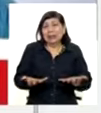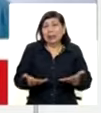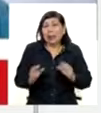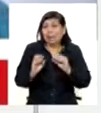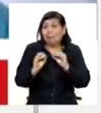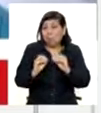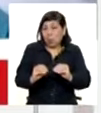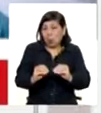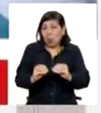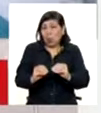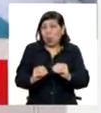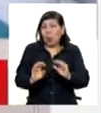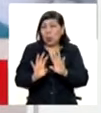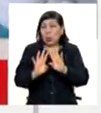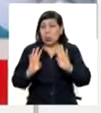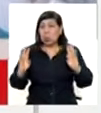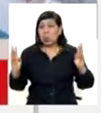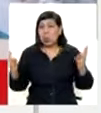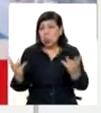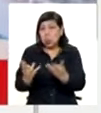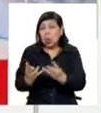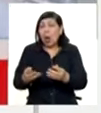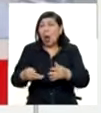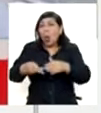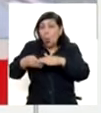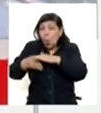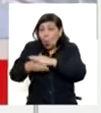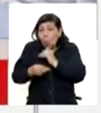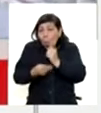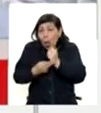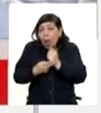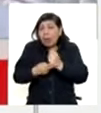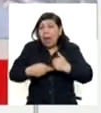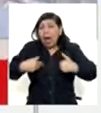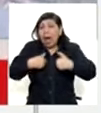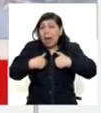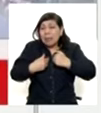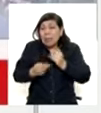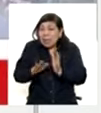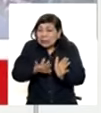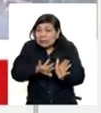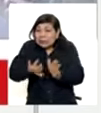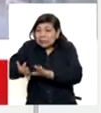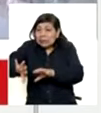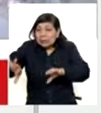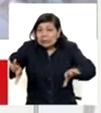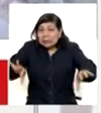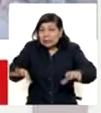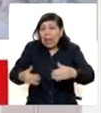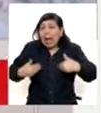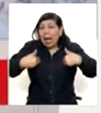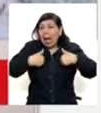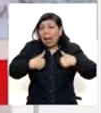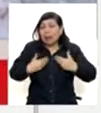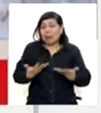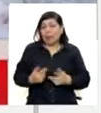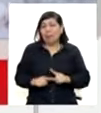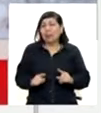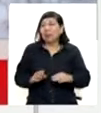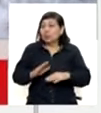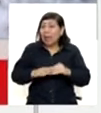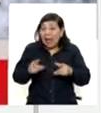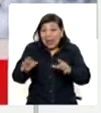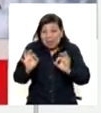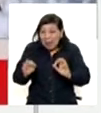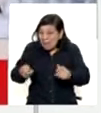ser puestos en jaulas provisionales, digamos ser segregados, separados en ambientes que se fabrican, se construyen